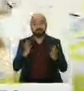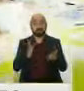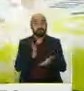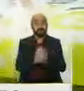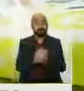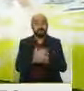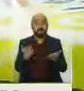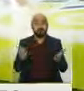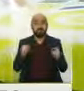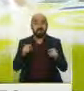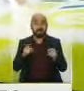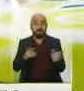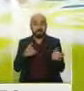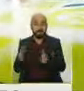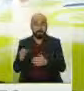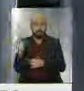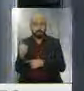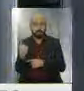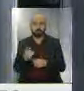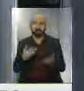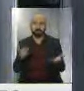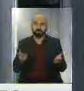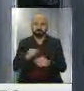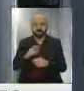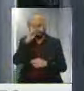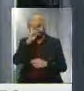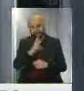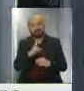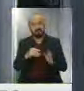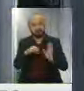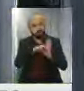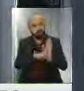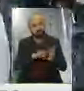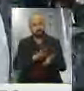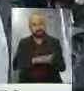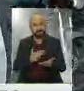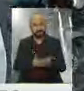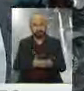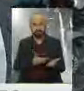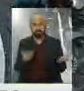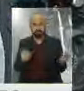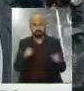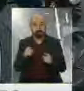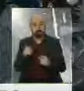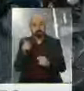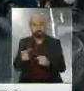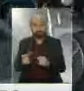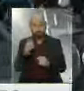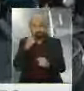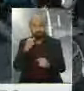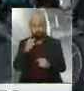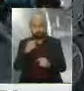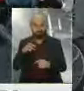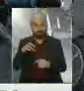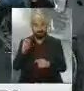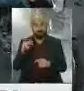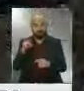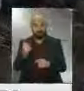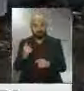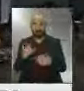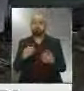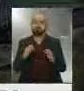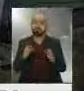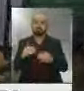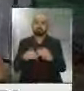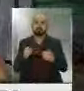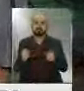salir de la etapa 1, solo queda seguir respetando las medidas sanitarias que al menos a este hombre, el Pandi, le han funcionado. Afirma que en esto